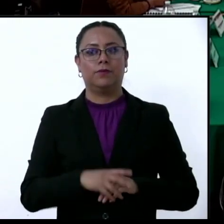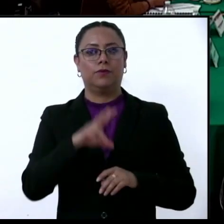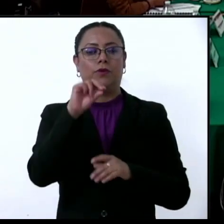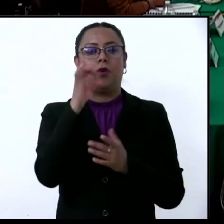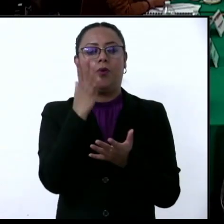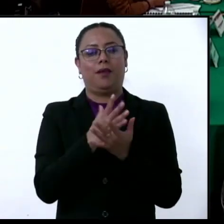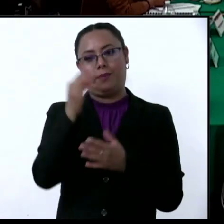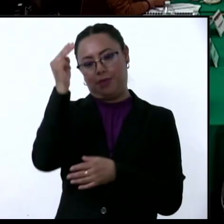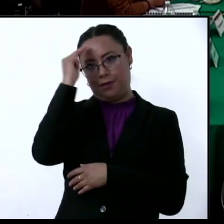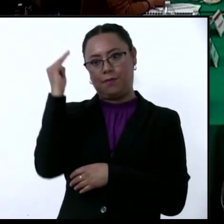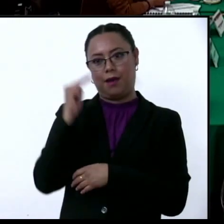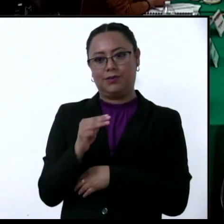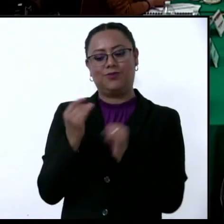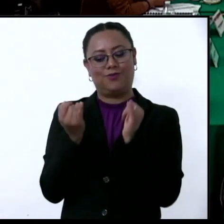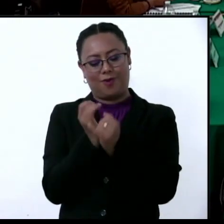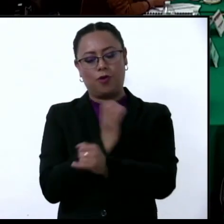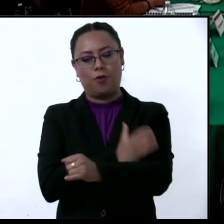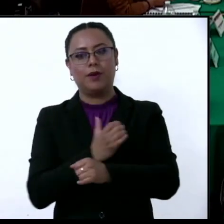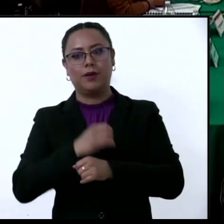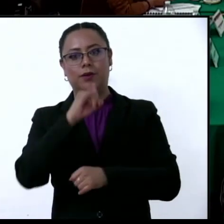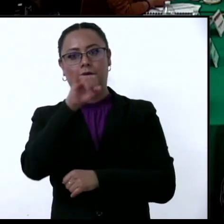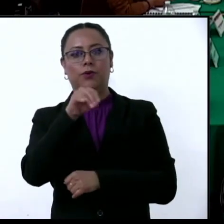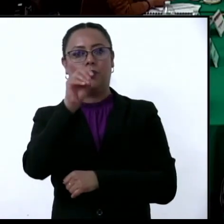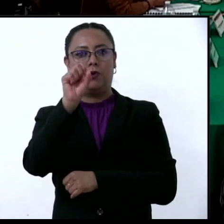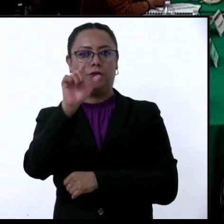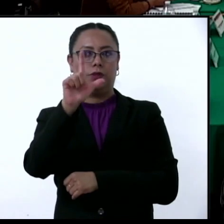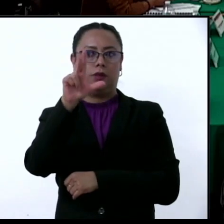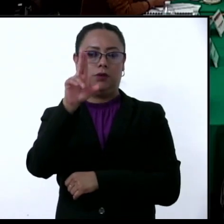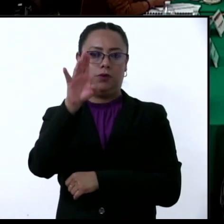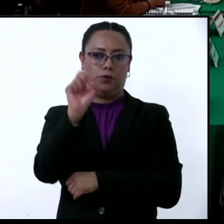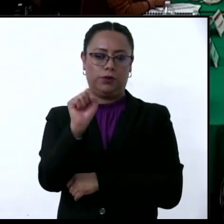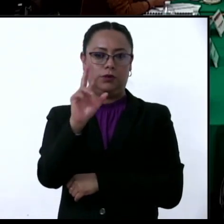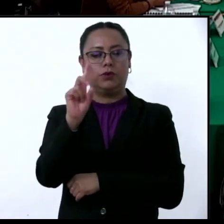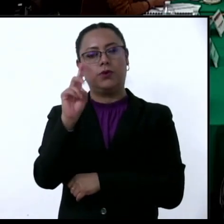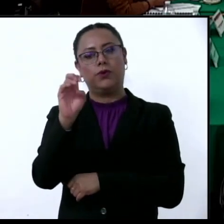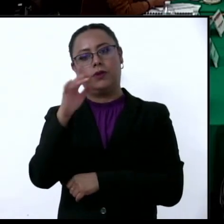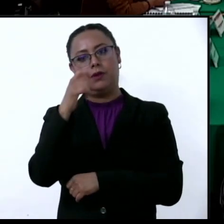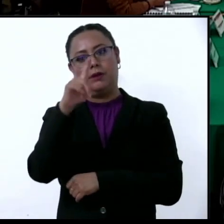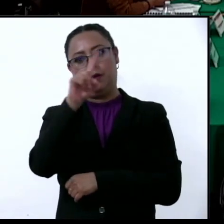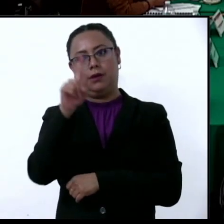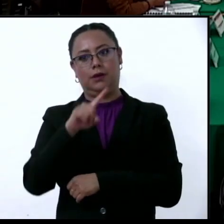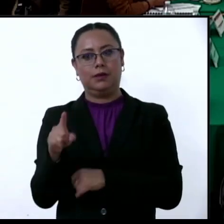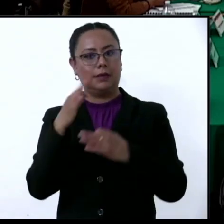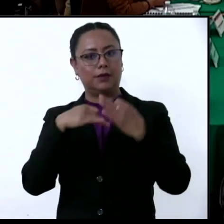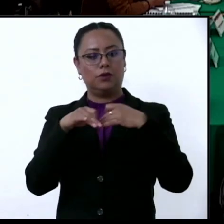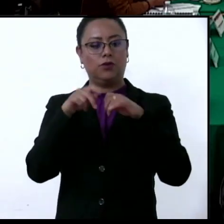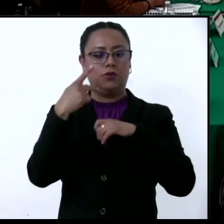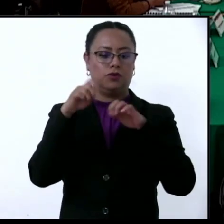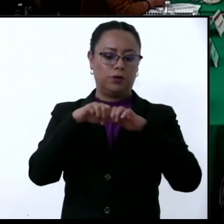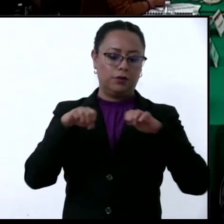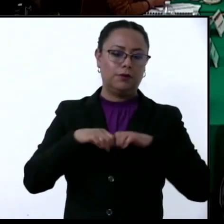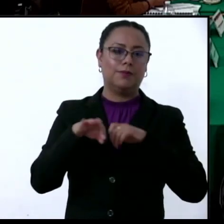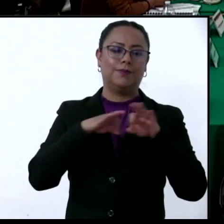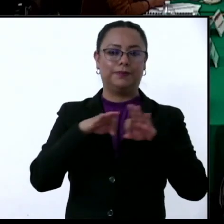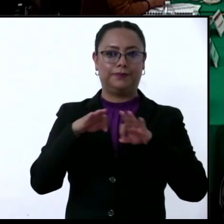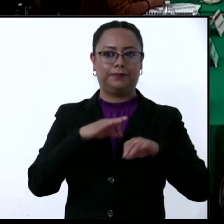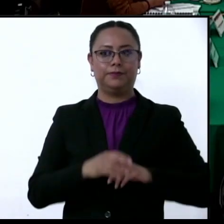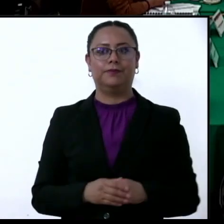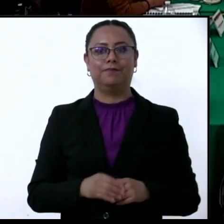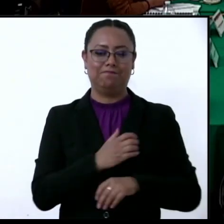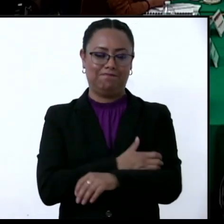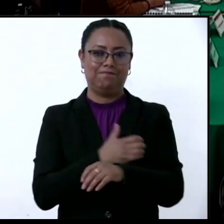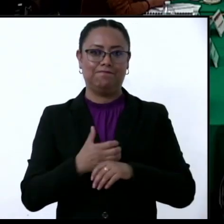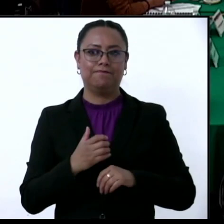sino compañero José Luis Rodríguez Díaz de León, y a todo su equipo de trabajo que le acompaña. Yo quisiera comenzar diciendo que creo que